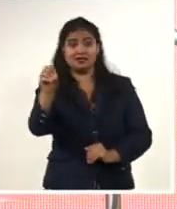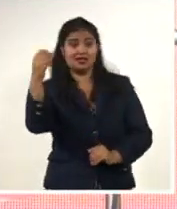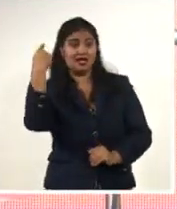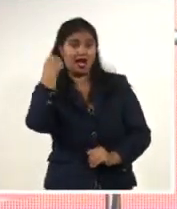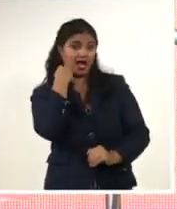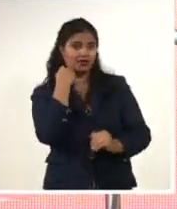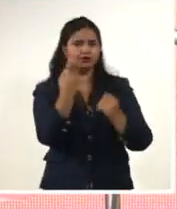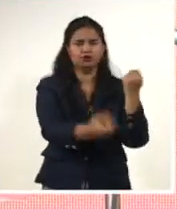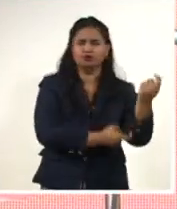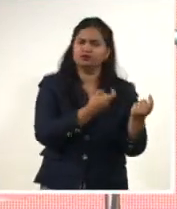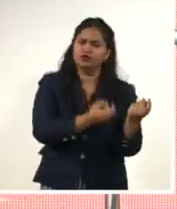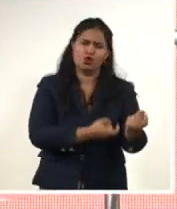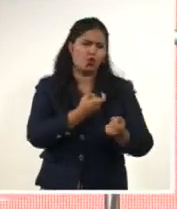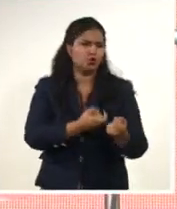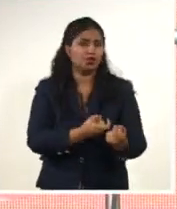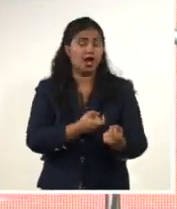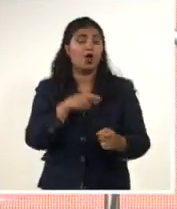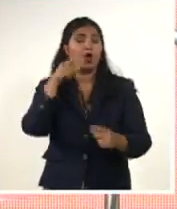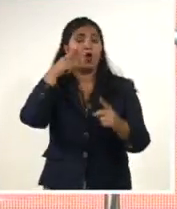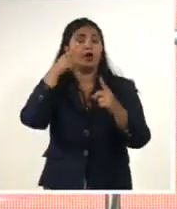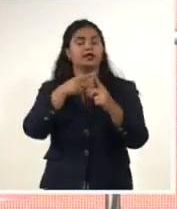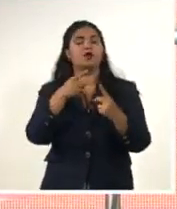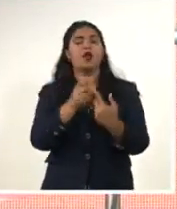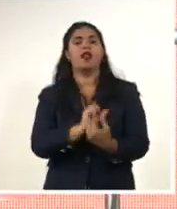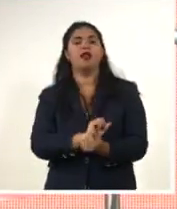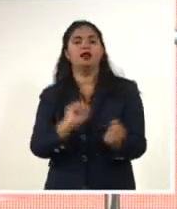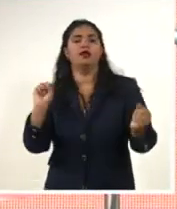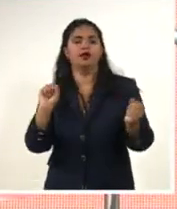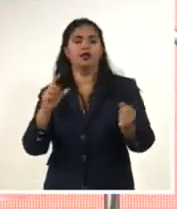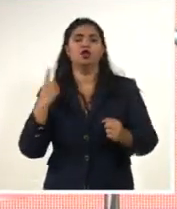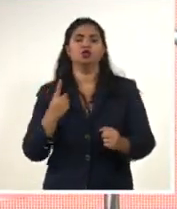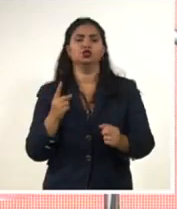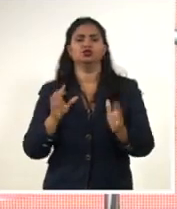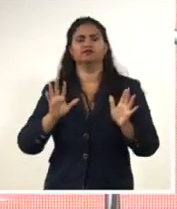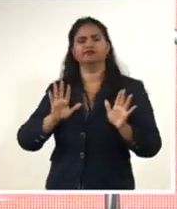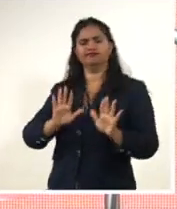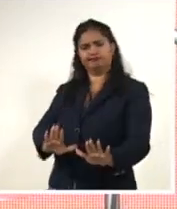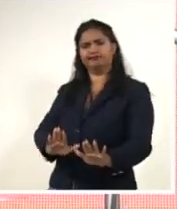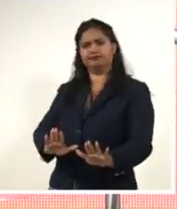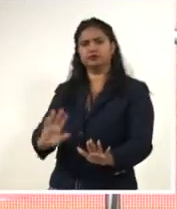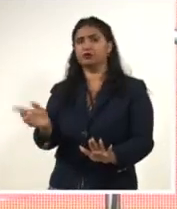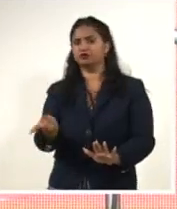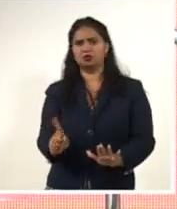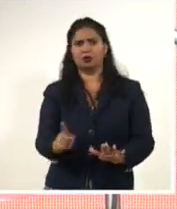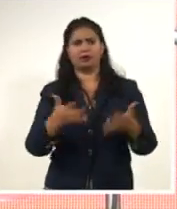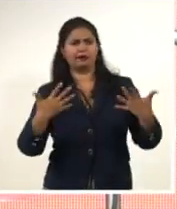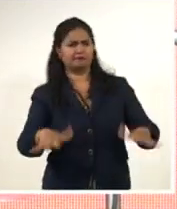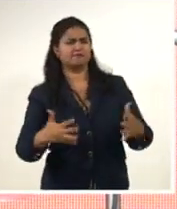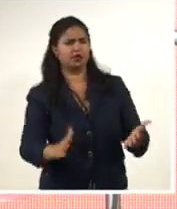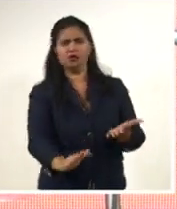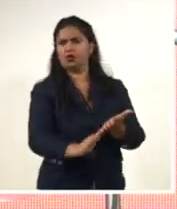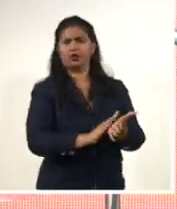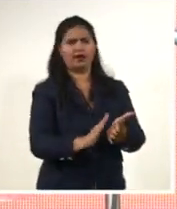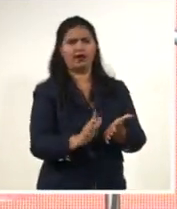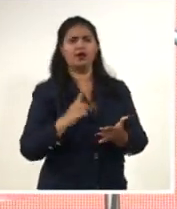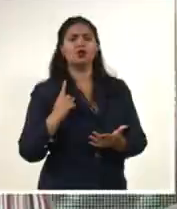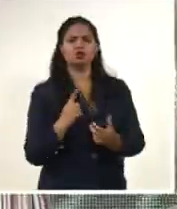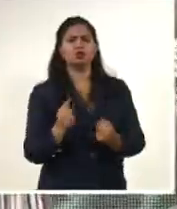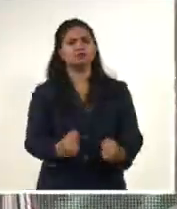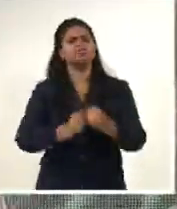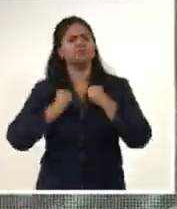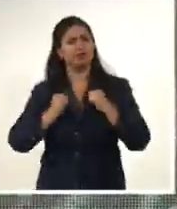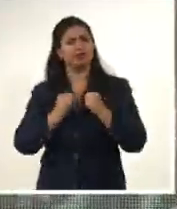hoy disfrutamos y que no vamos a entregar, que estamos dispuestos a defenderlas hasta las últimas